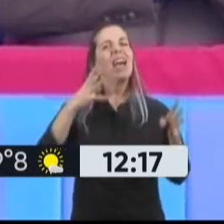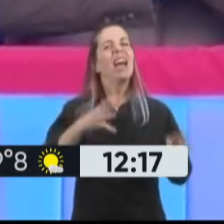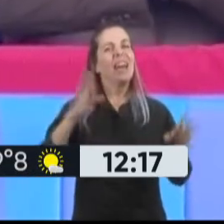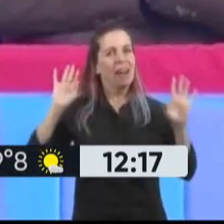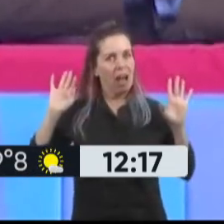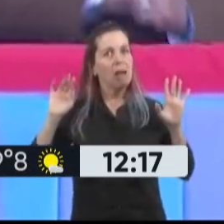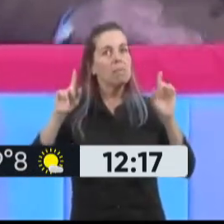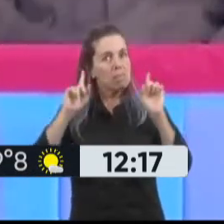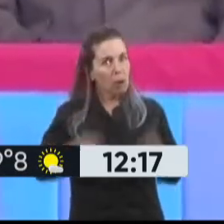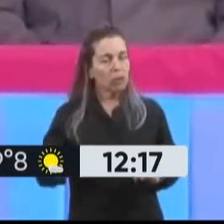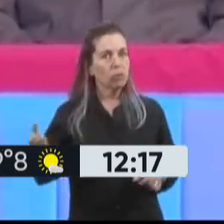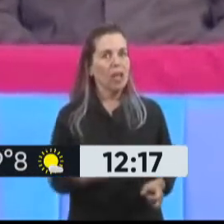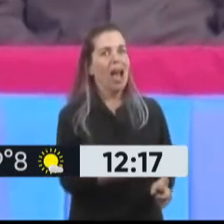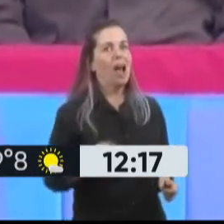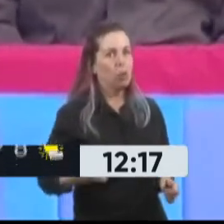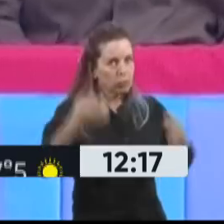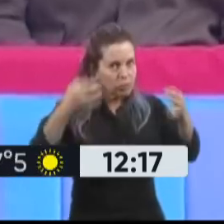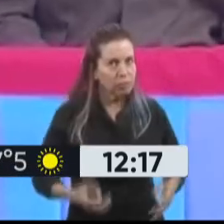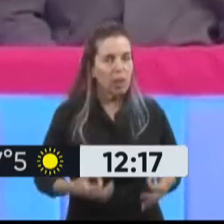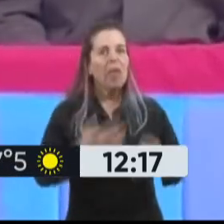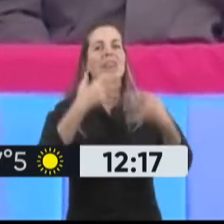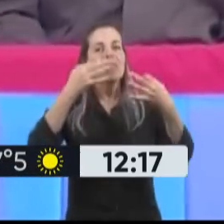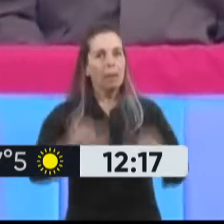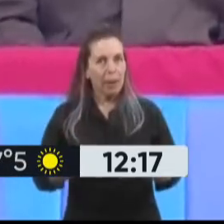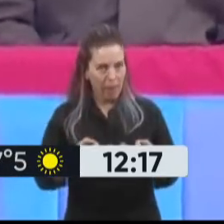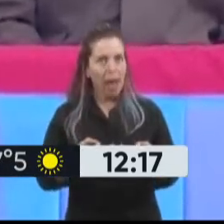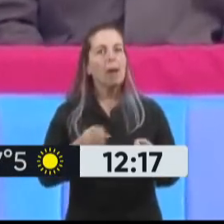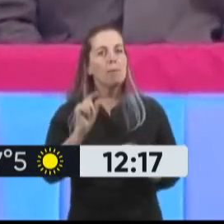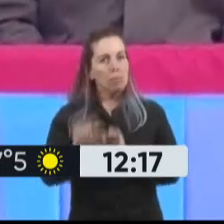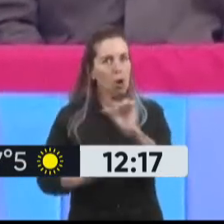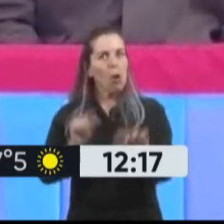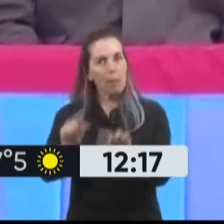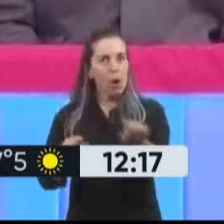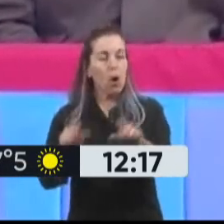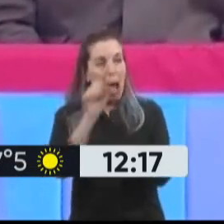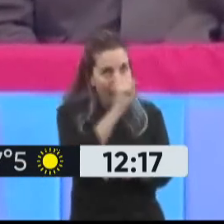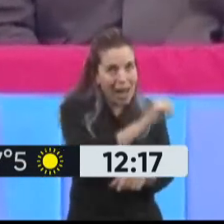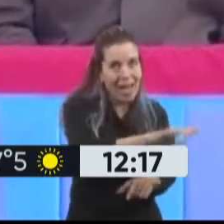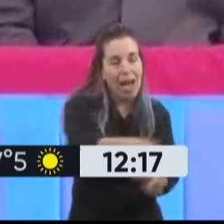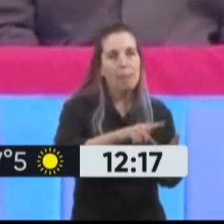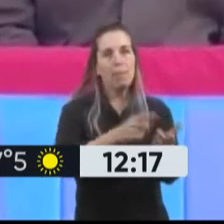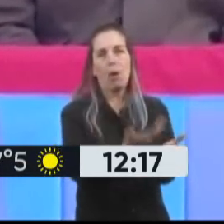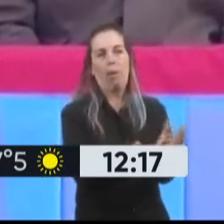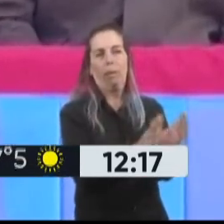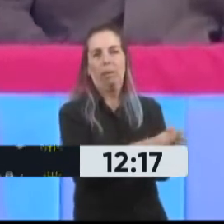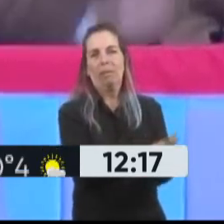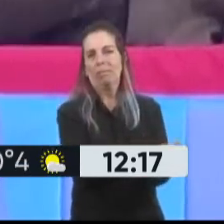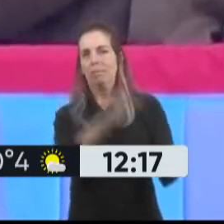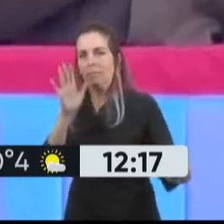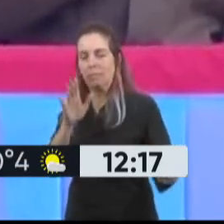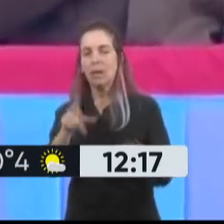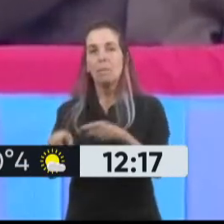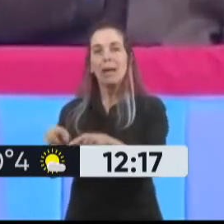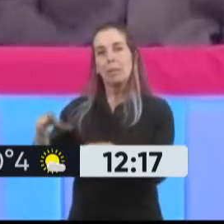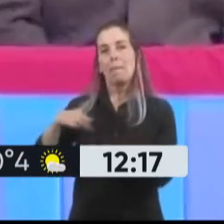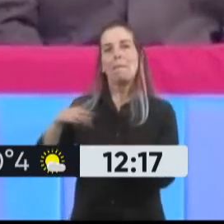nivel. Por lo tanto, efectivamente les estamos sacando la bota de encima y los estamos dejando de asfixiar para que vuelvan a ser